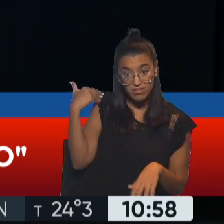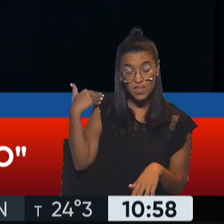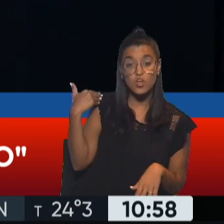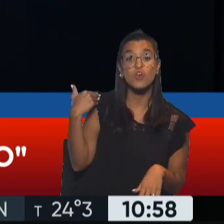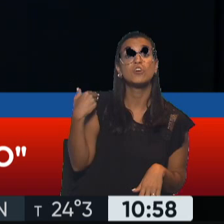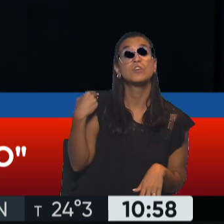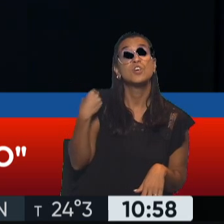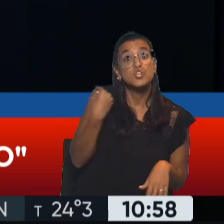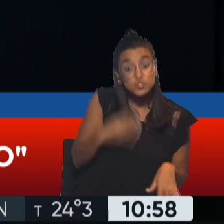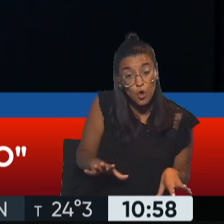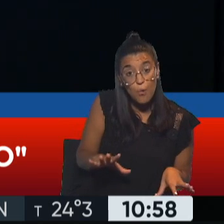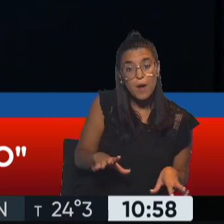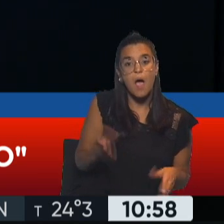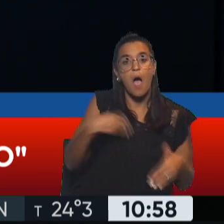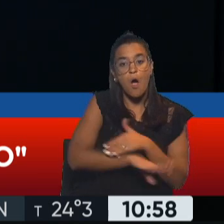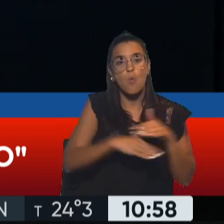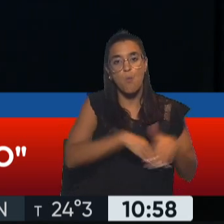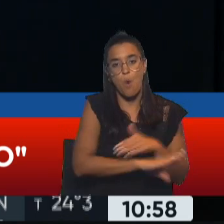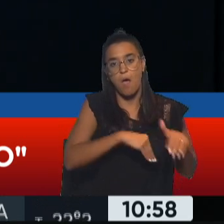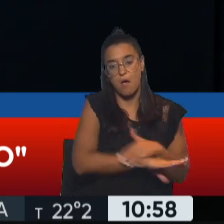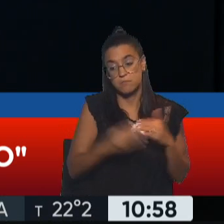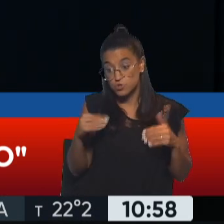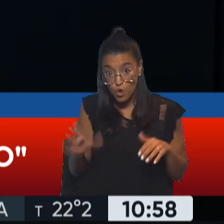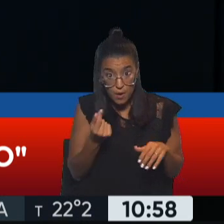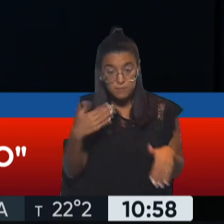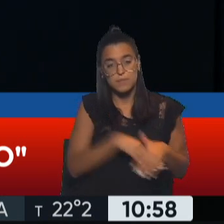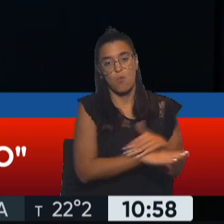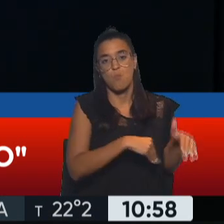remanente se utilizará para ir acumulando reservas.